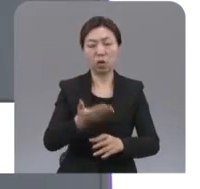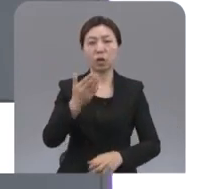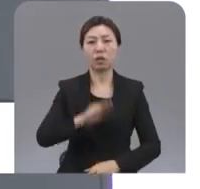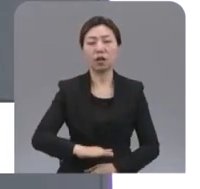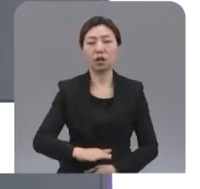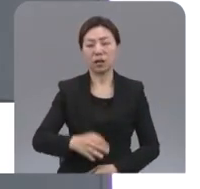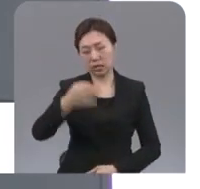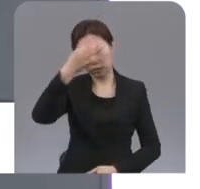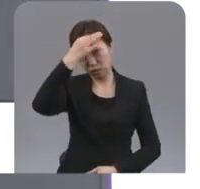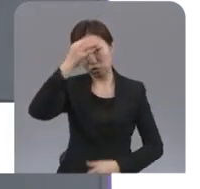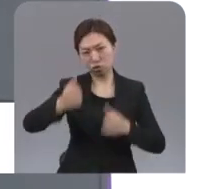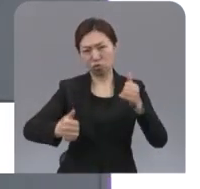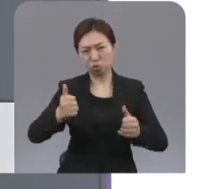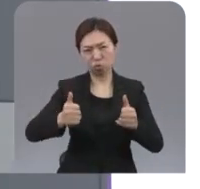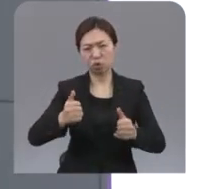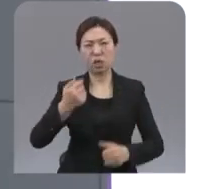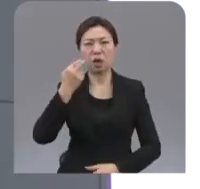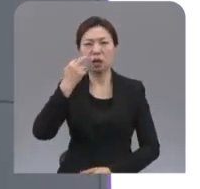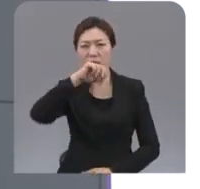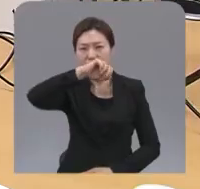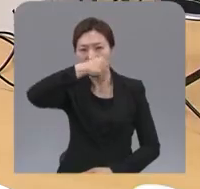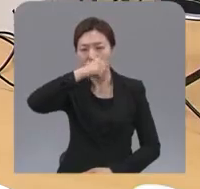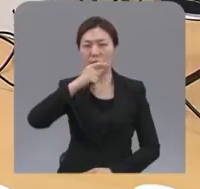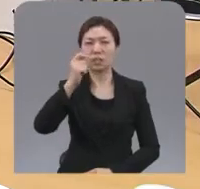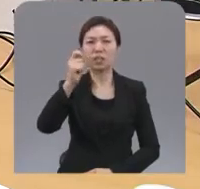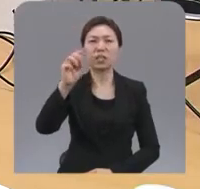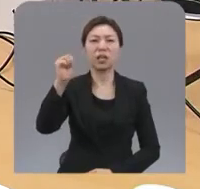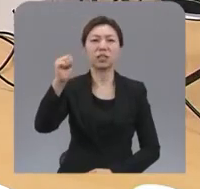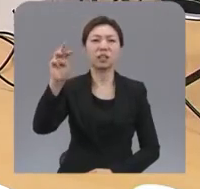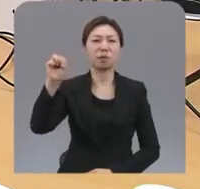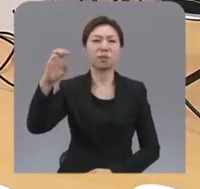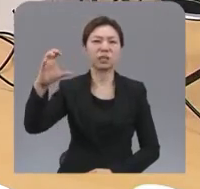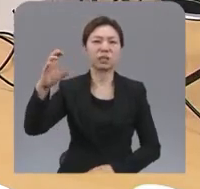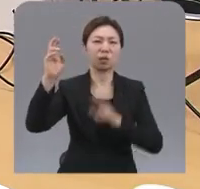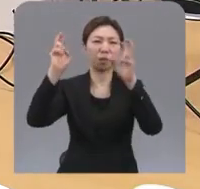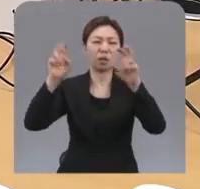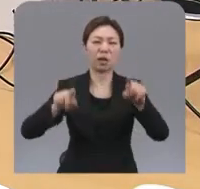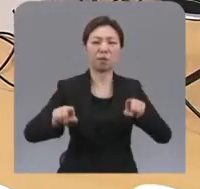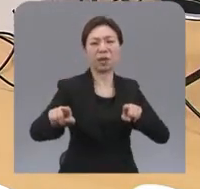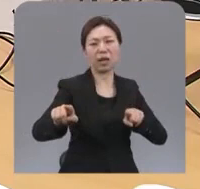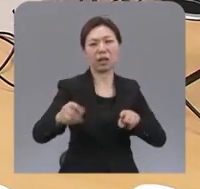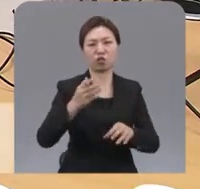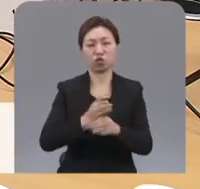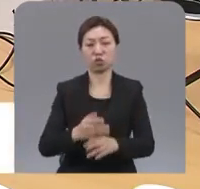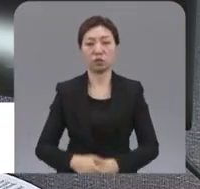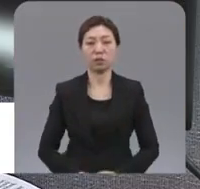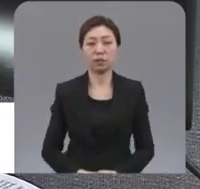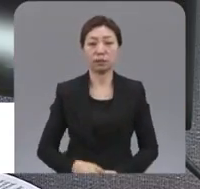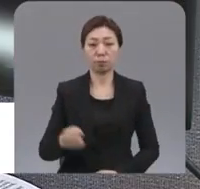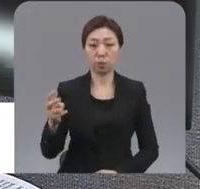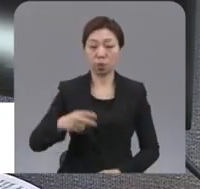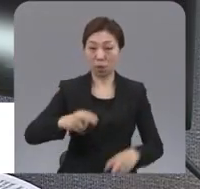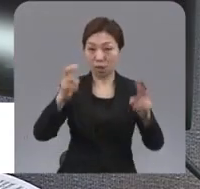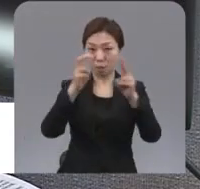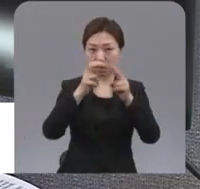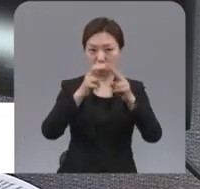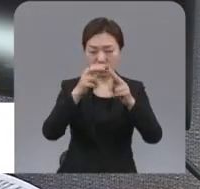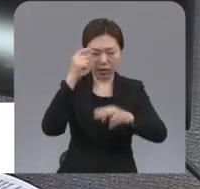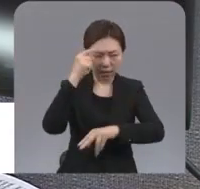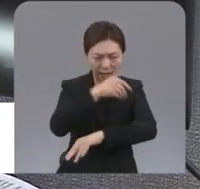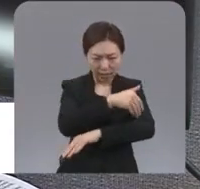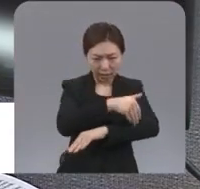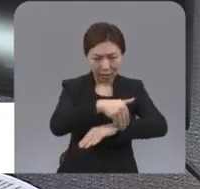rezagados los fabricantes surcoreanos de chips deben aumentar la apuesta y Mostrar más en innovación tecnológica para mantener su